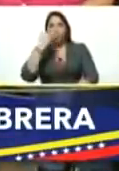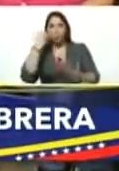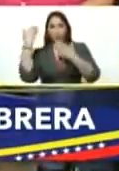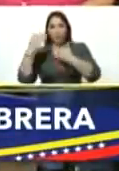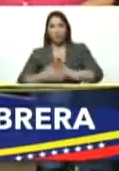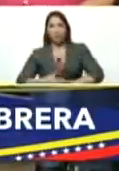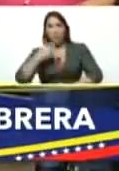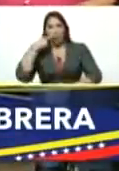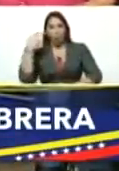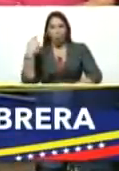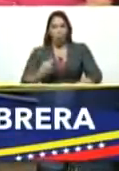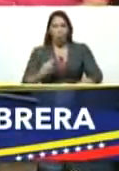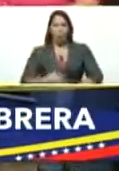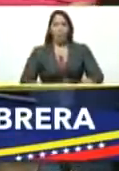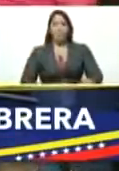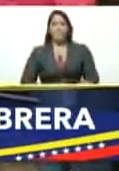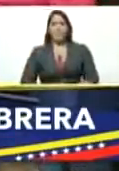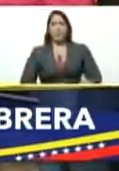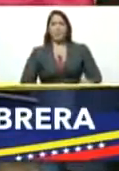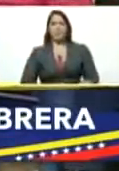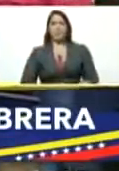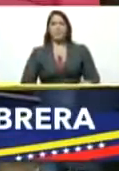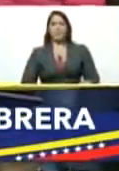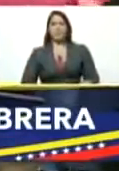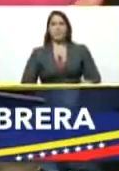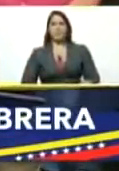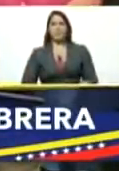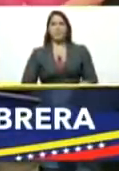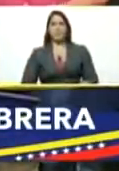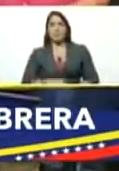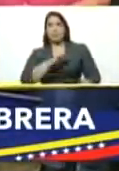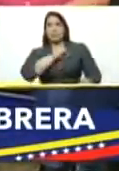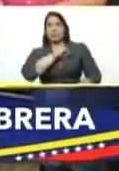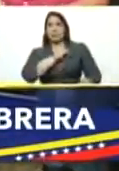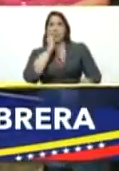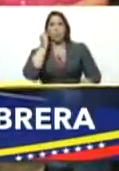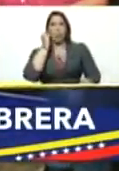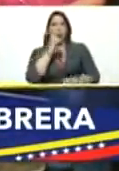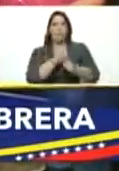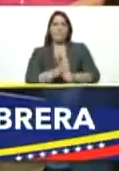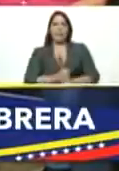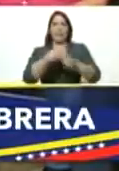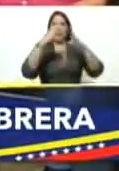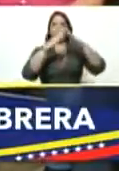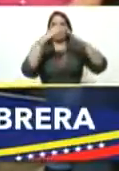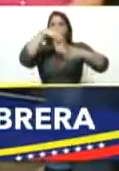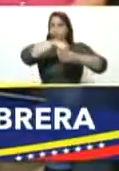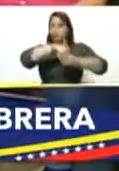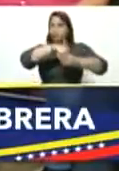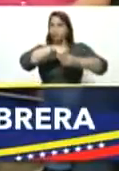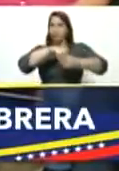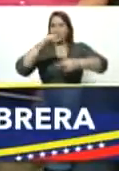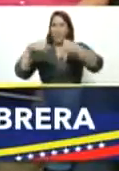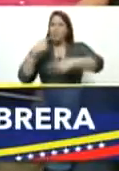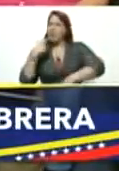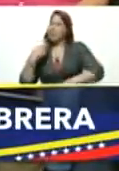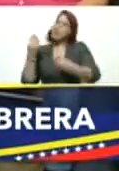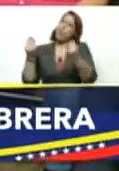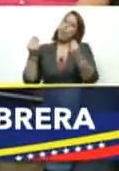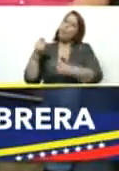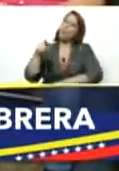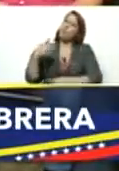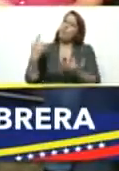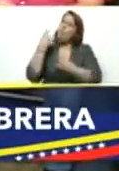hombres hombres funk pero hombre está asustado porque la mujer lo espera en la casa y después le dice como eso es tus